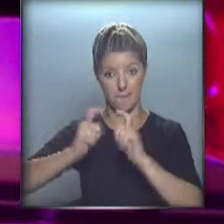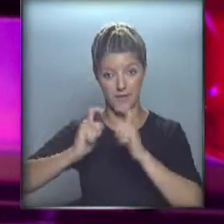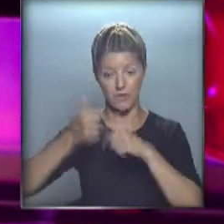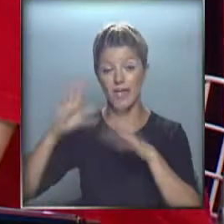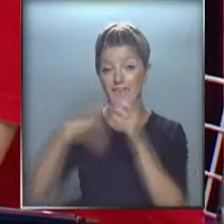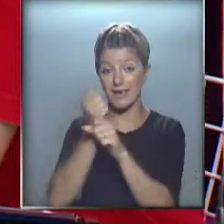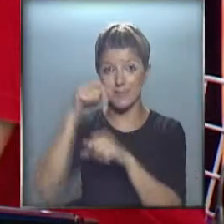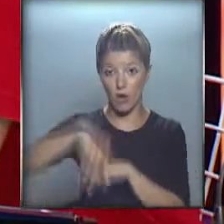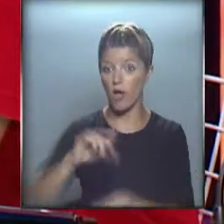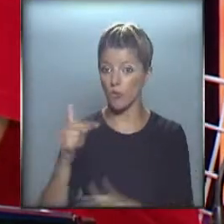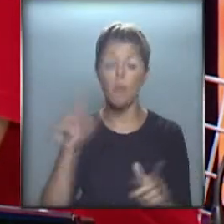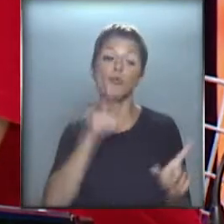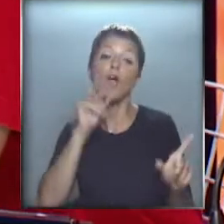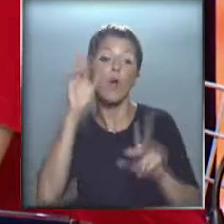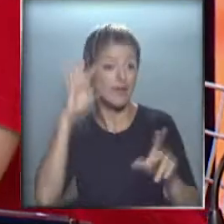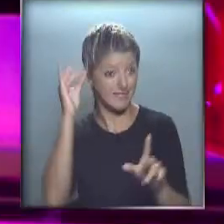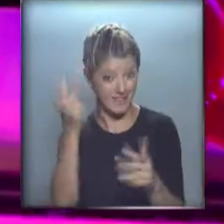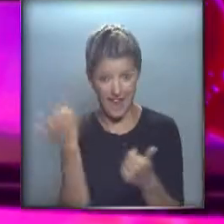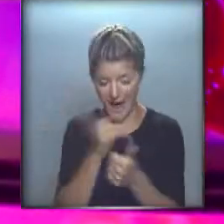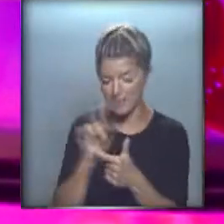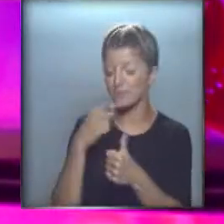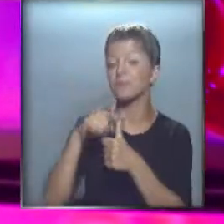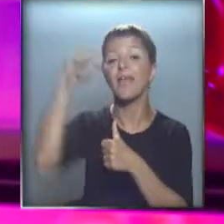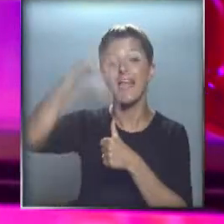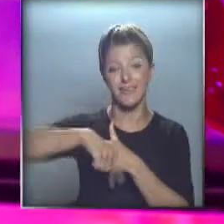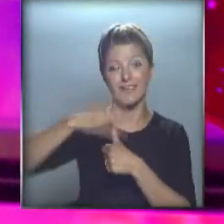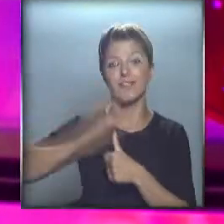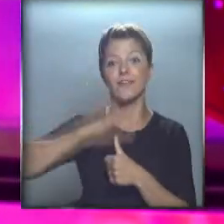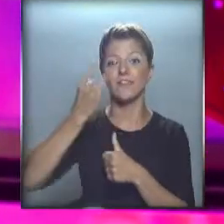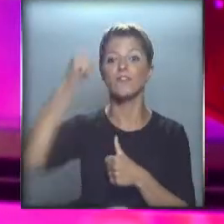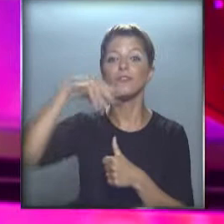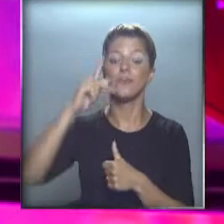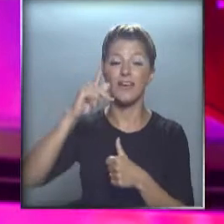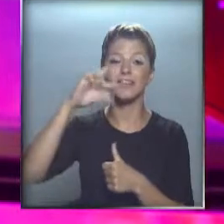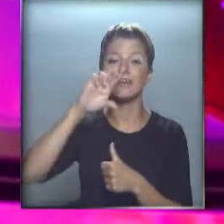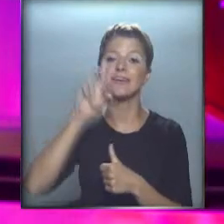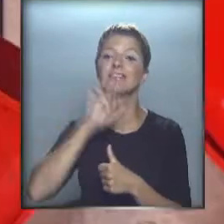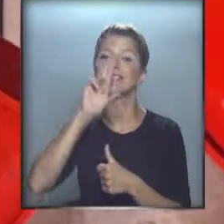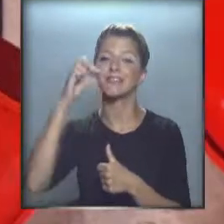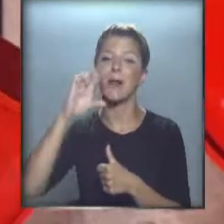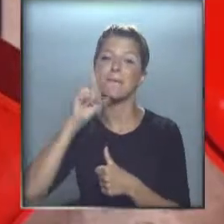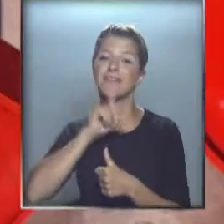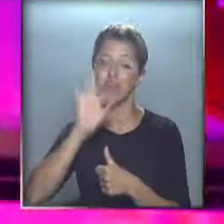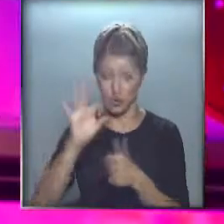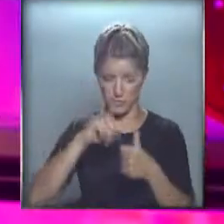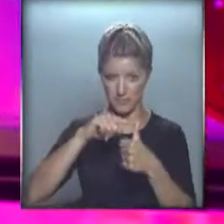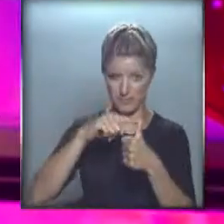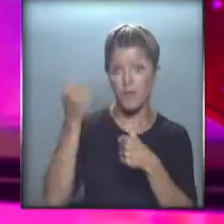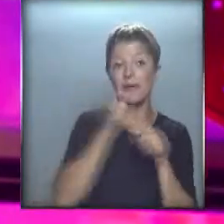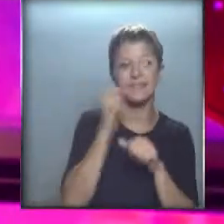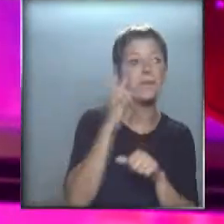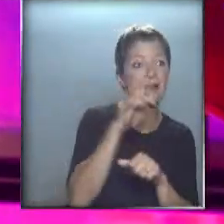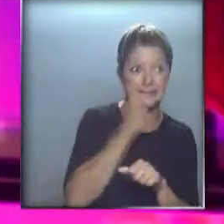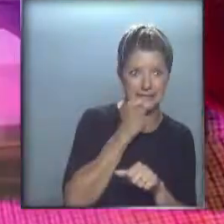no existen, pero yo les tiro las ideas. A ver, dale. Tiranos. Esta aplicación que se llama Find Trapito. Entonces, antes de estacionar, te aparece un aviso para decirte si hay un trapito o